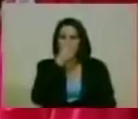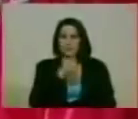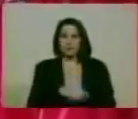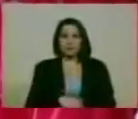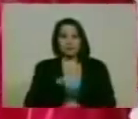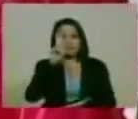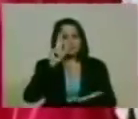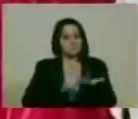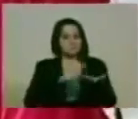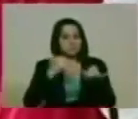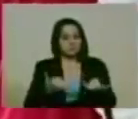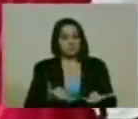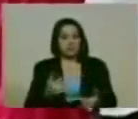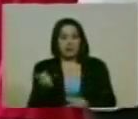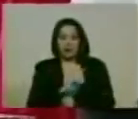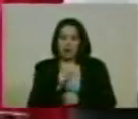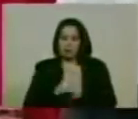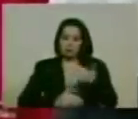Aprobado, acelerar.